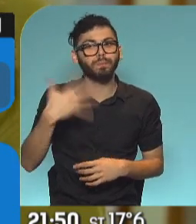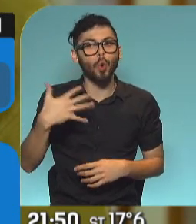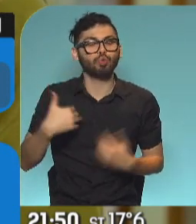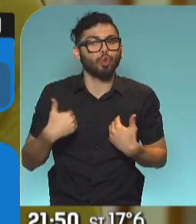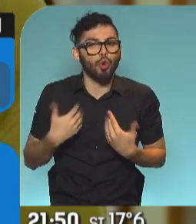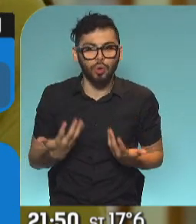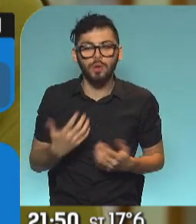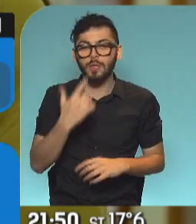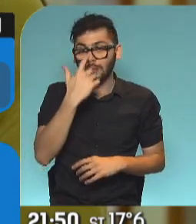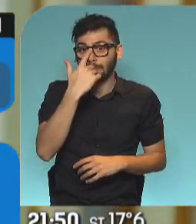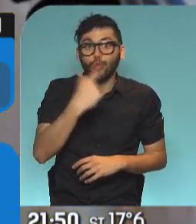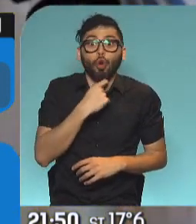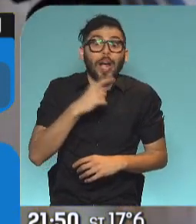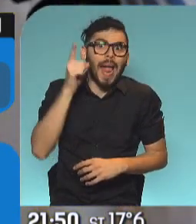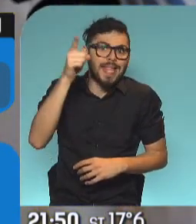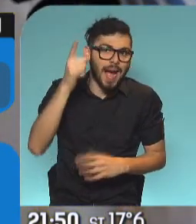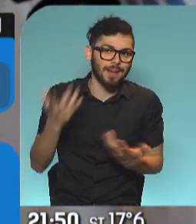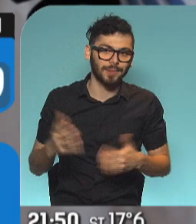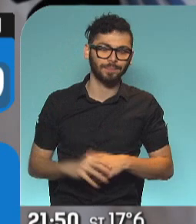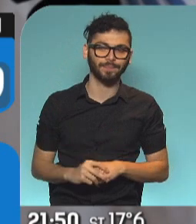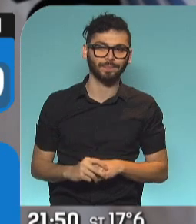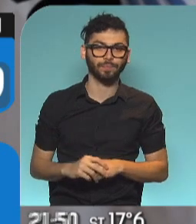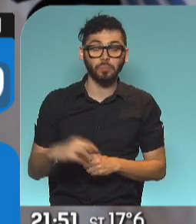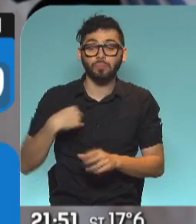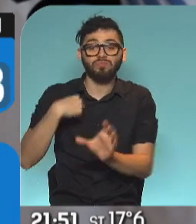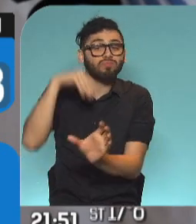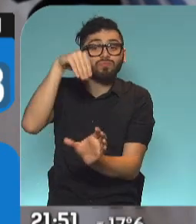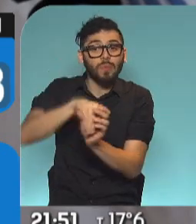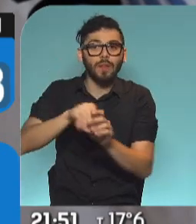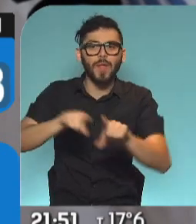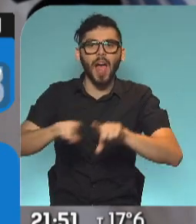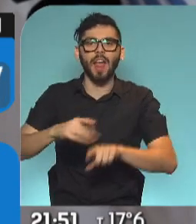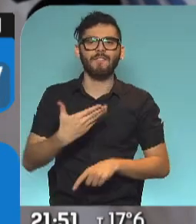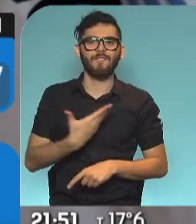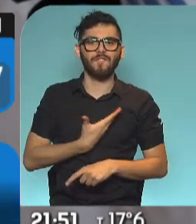ya, quería ir hacia ahí. Decidí entrar en física, fue una cosa que